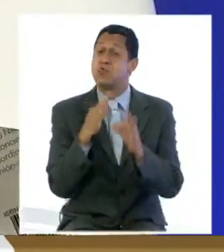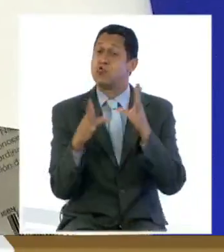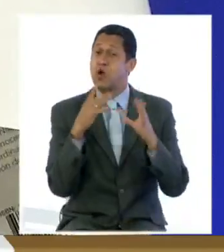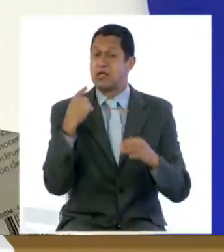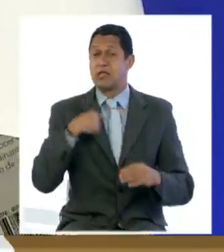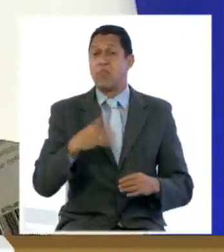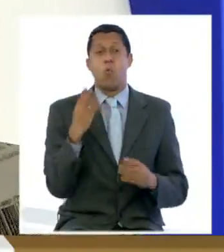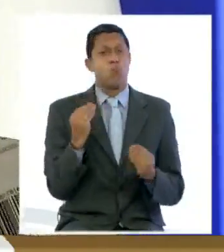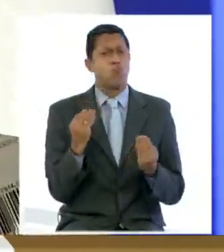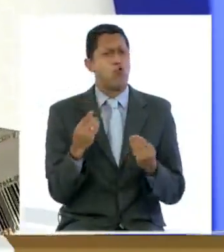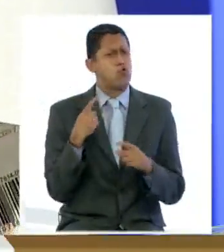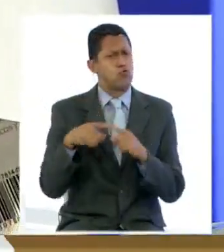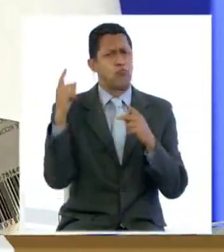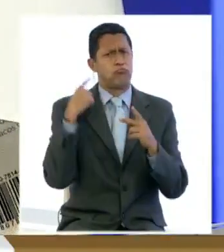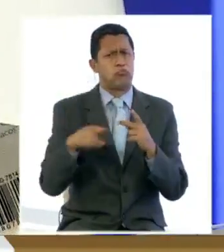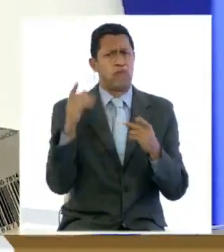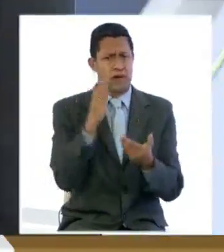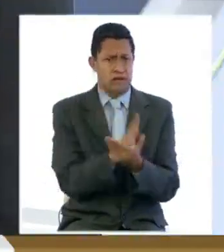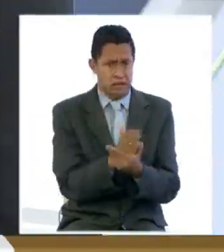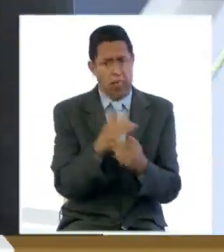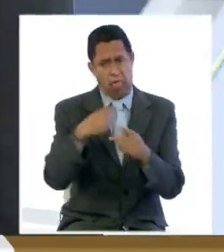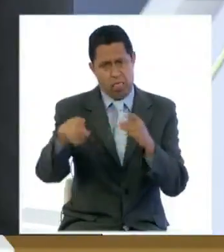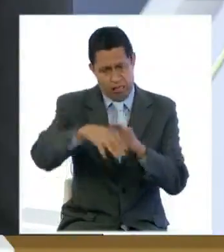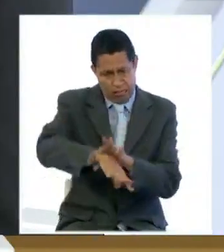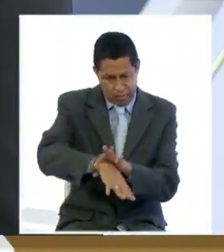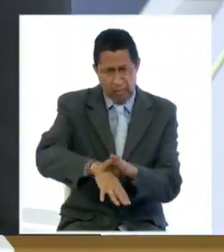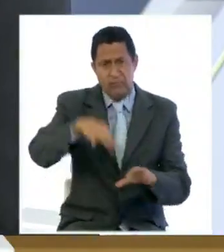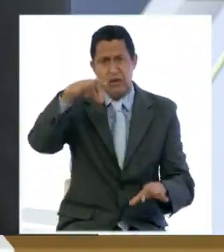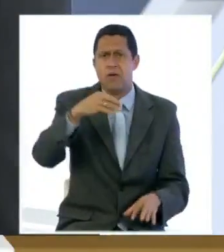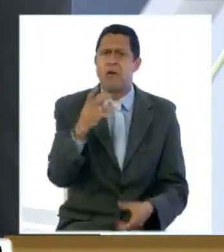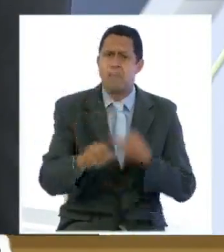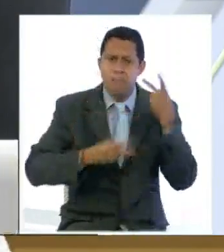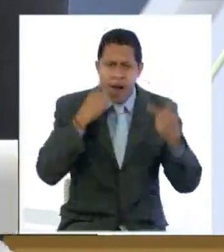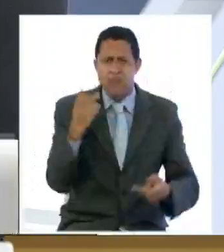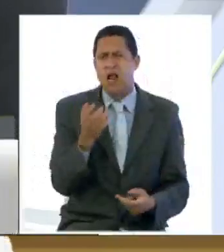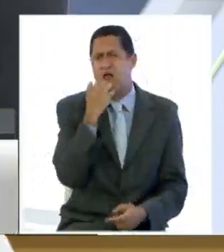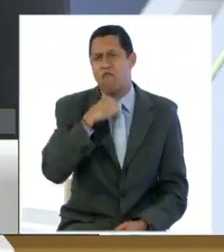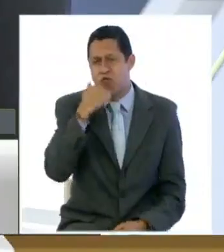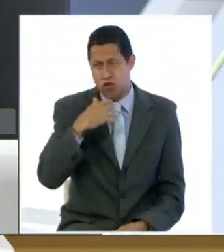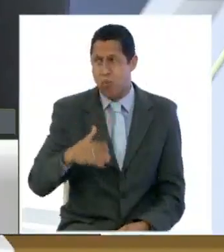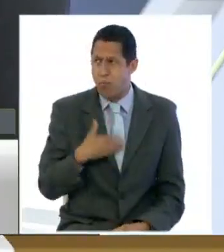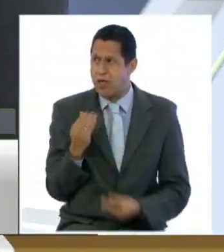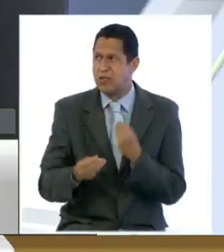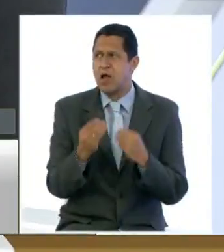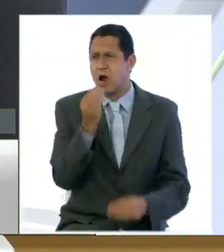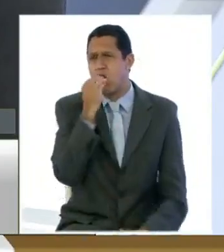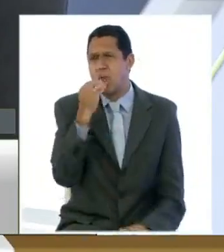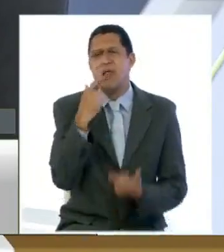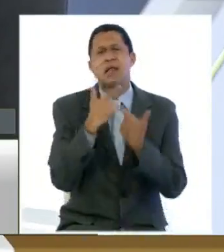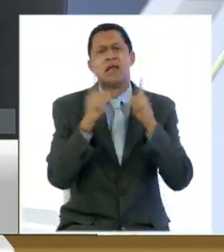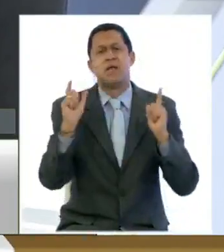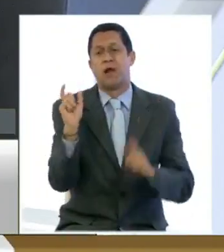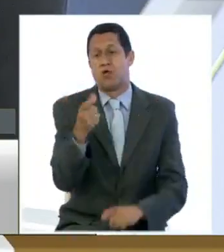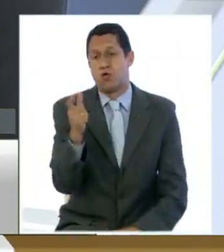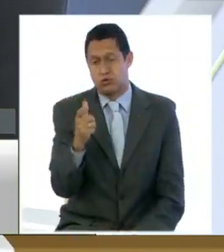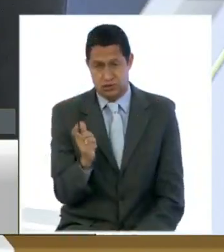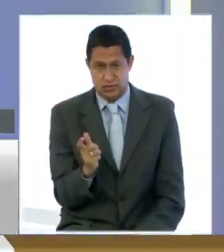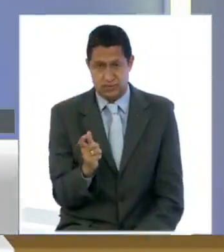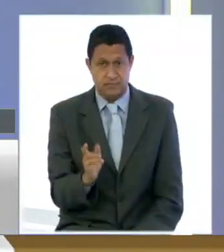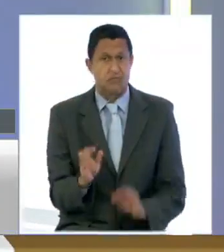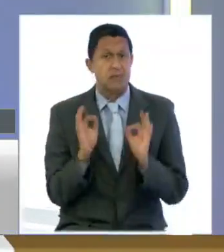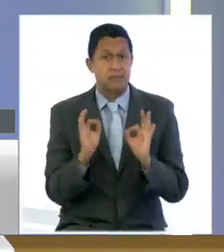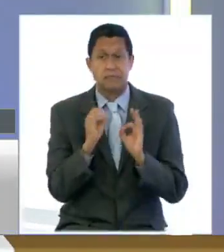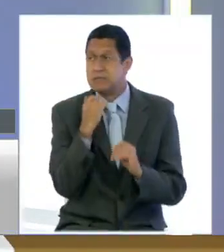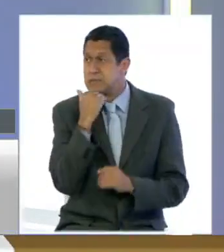tenemos muchas más tubérculos vegetales y frutas con los que se pueden hacer comidas libres de gluten. Precisamente hace